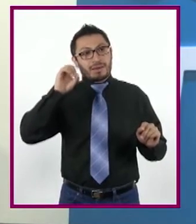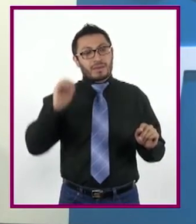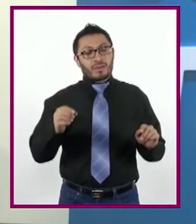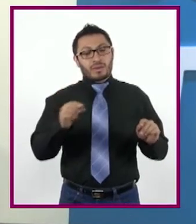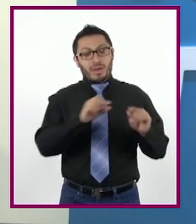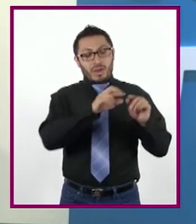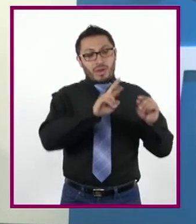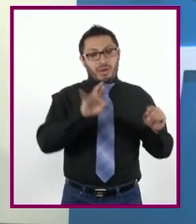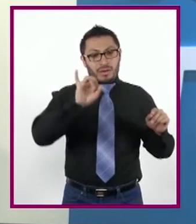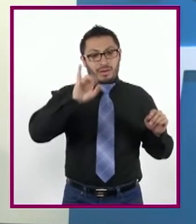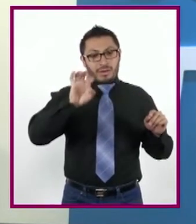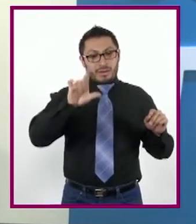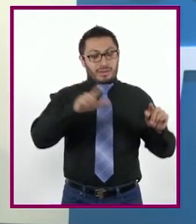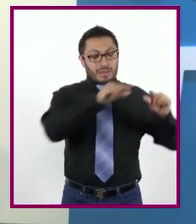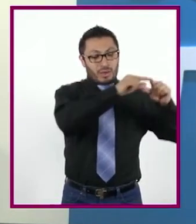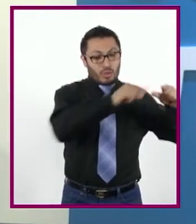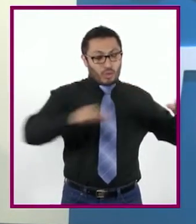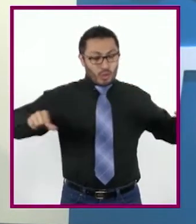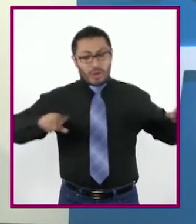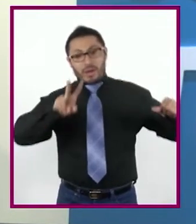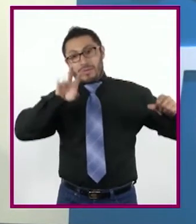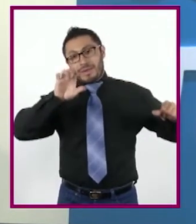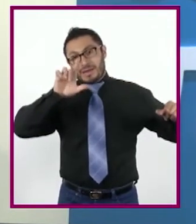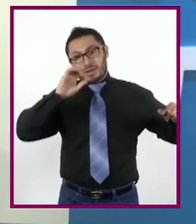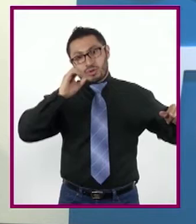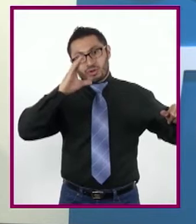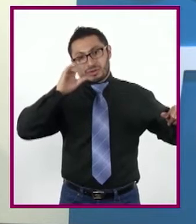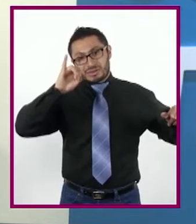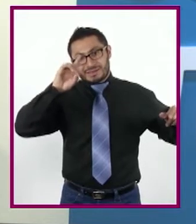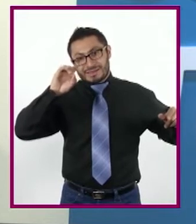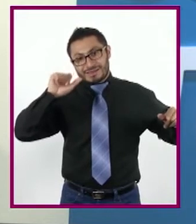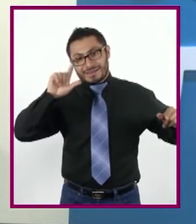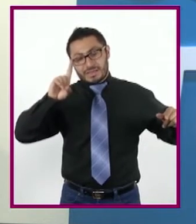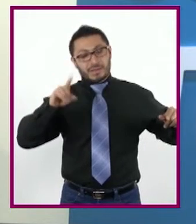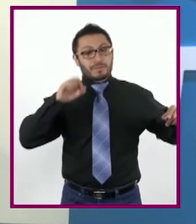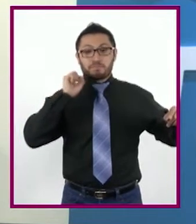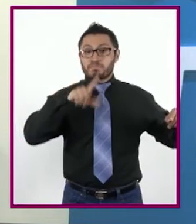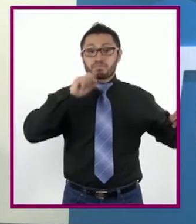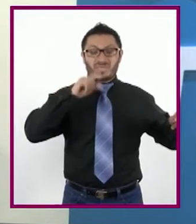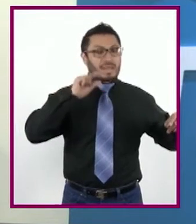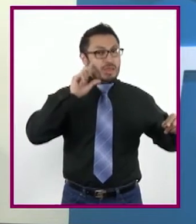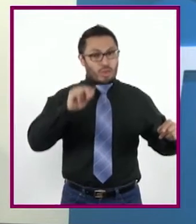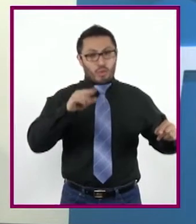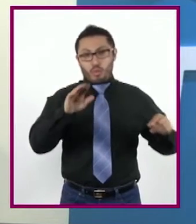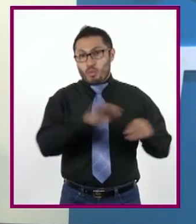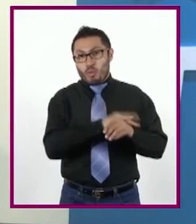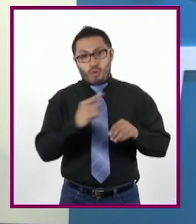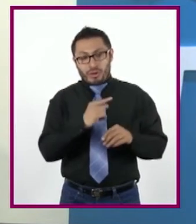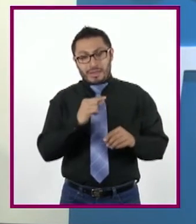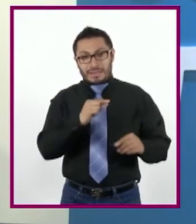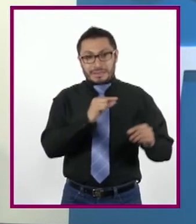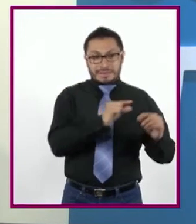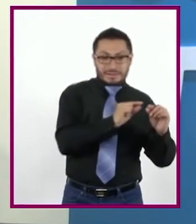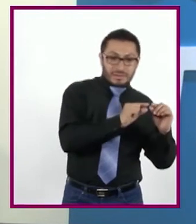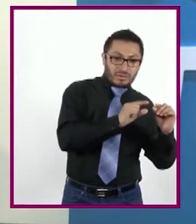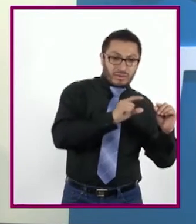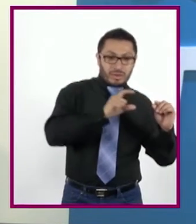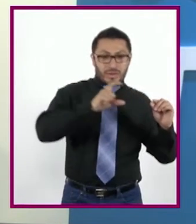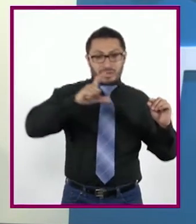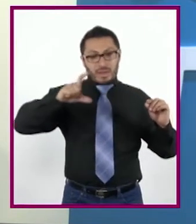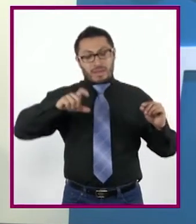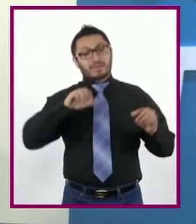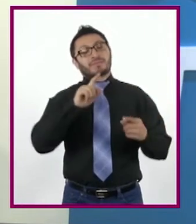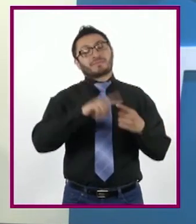Su velocidad no es constante, porque esta aumentaba en relación con el tiempo. 2.